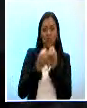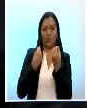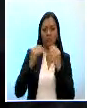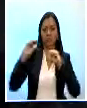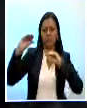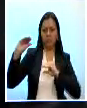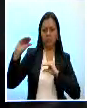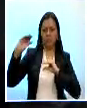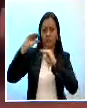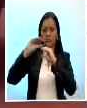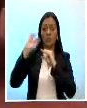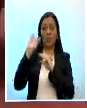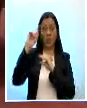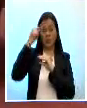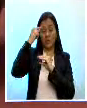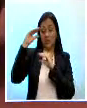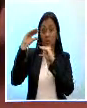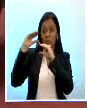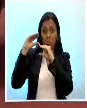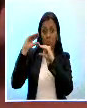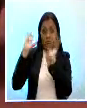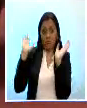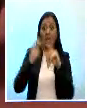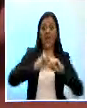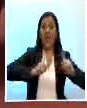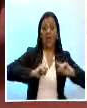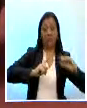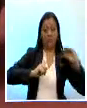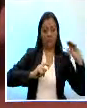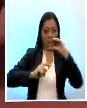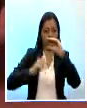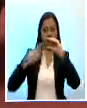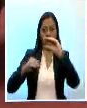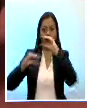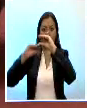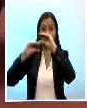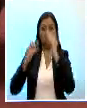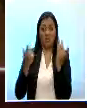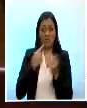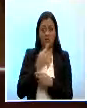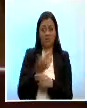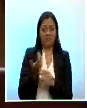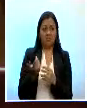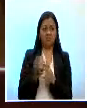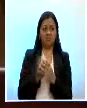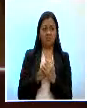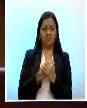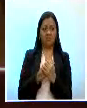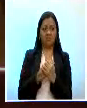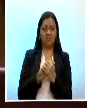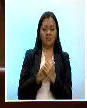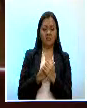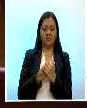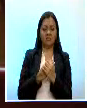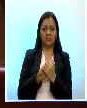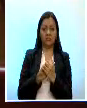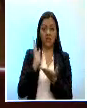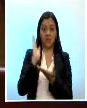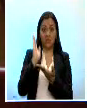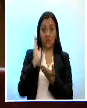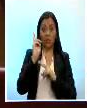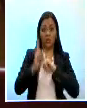y nuestro patrono, o el Estado, o el sector privado, aporta otra parte. ¿Me permite leer de manera...? El seguro universal